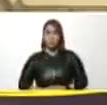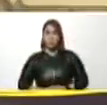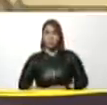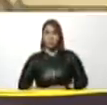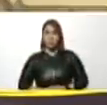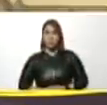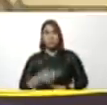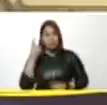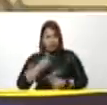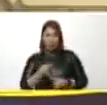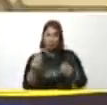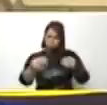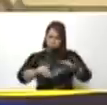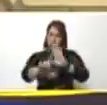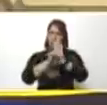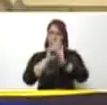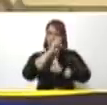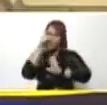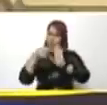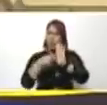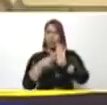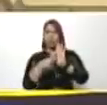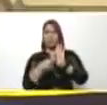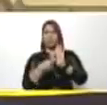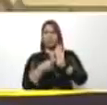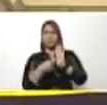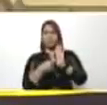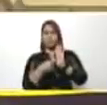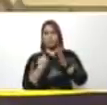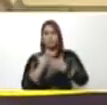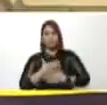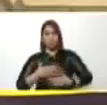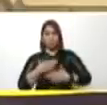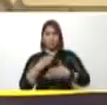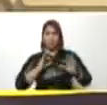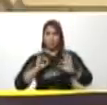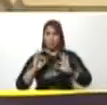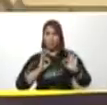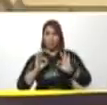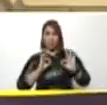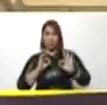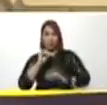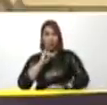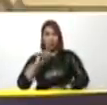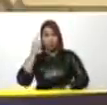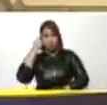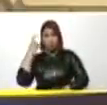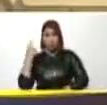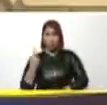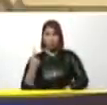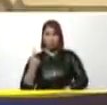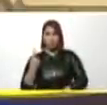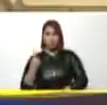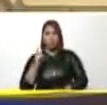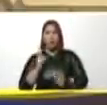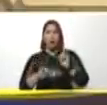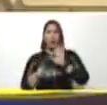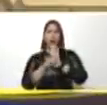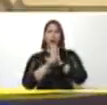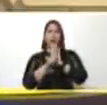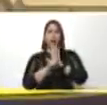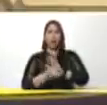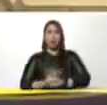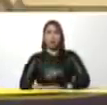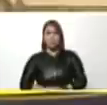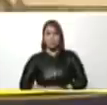bien consensuada, bien completa y con calidad práctica, Iris. Si alguna ley,